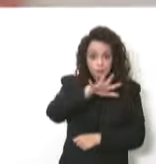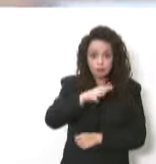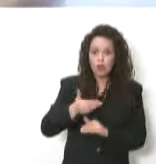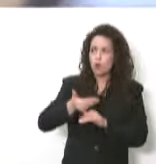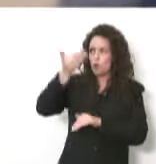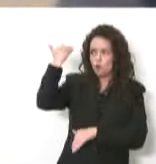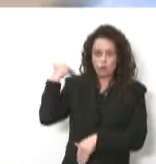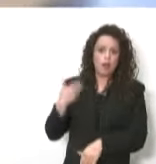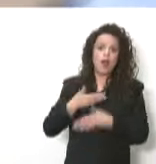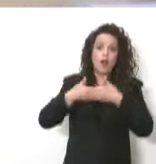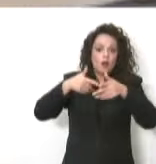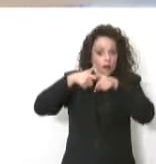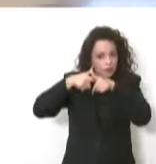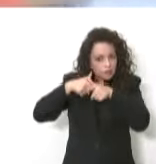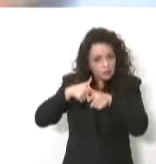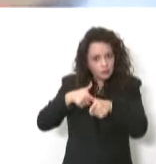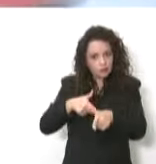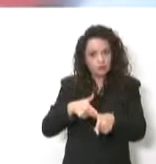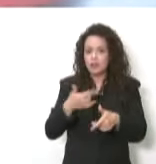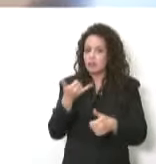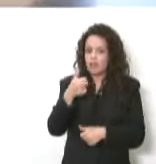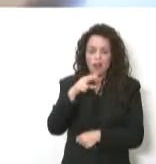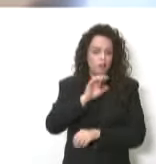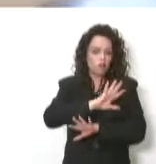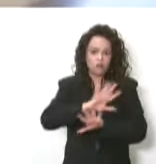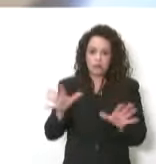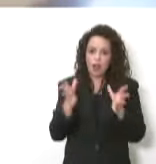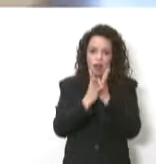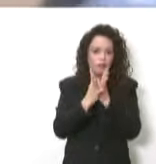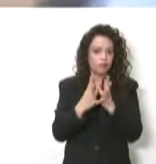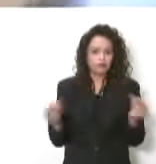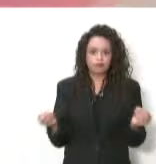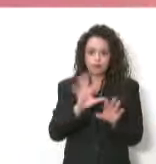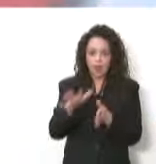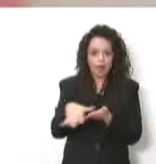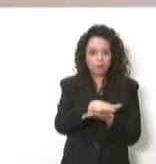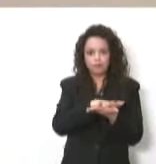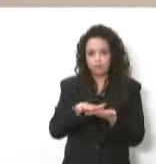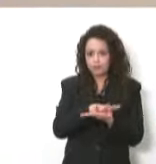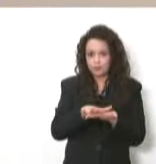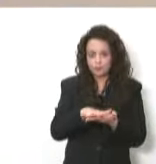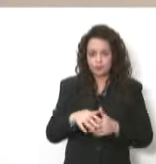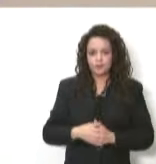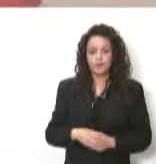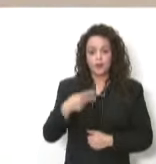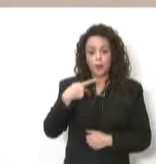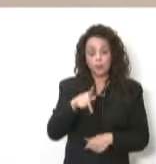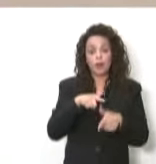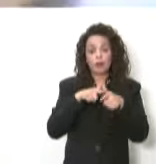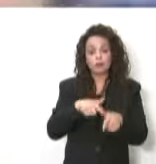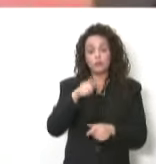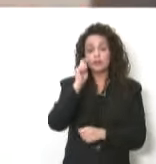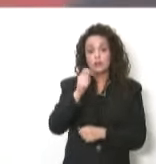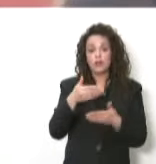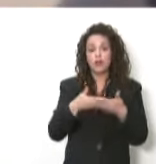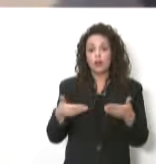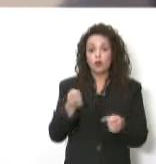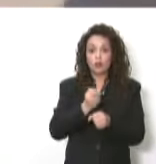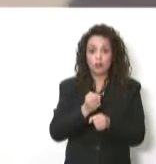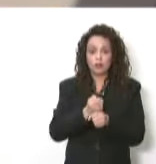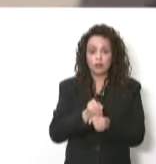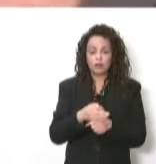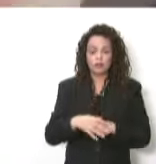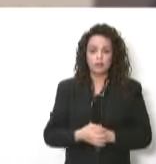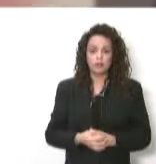ahora está en extinción. Ya no existe. Sí, se está en extinción. Ahorita todavía permanece la